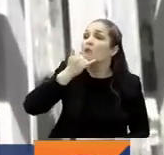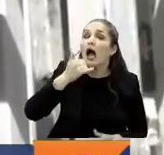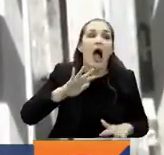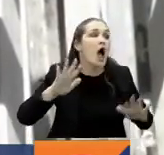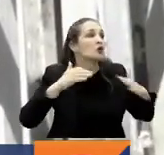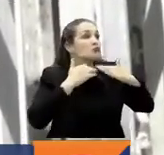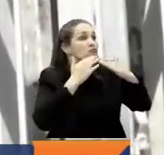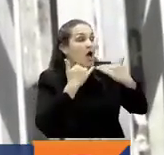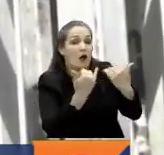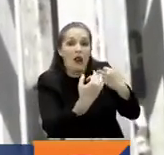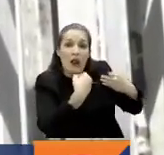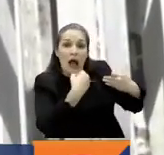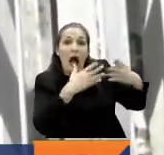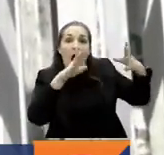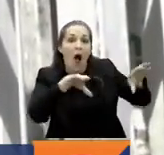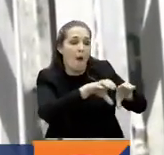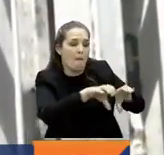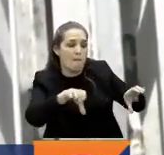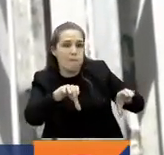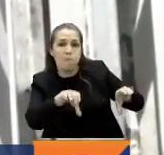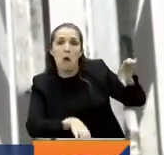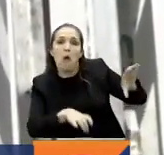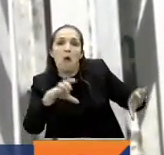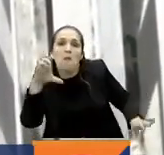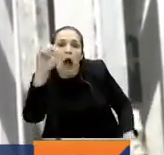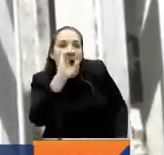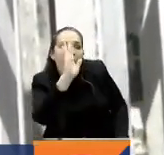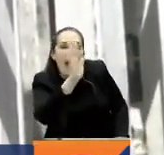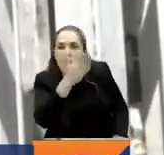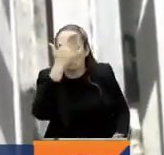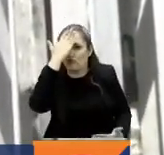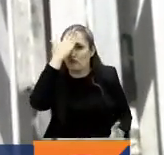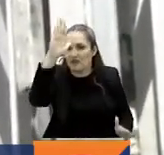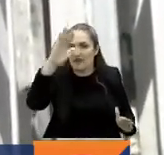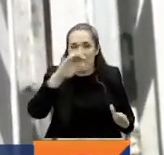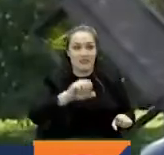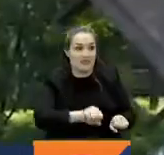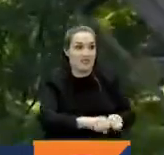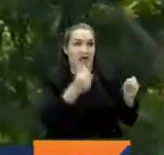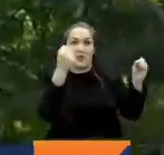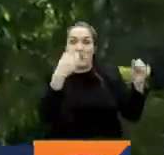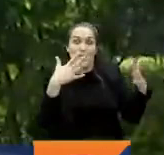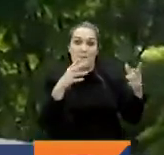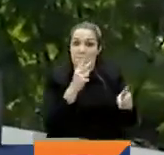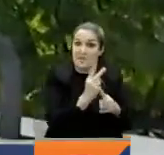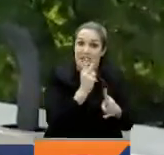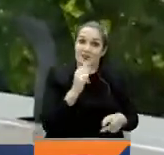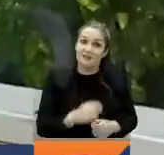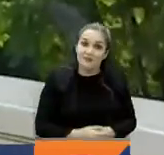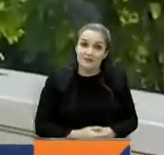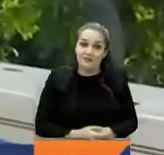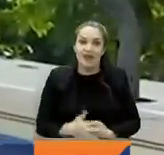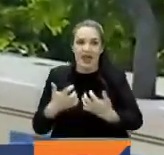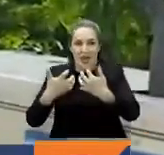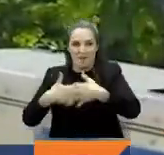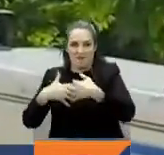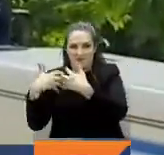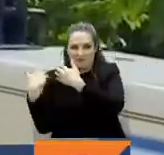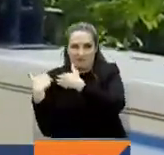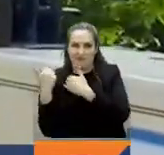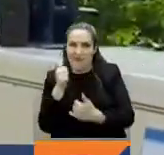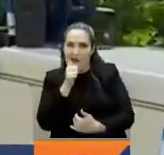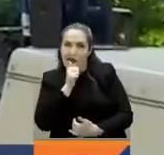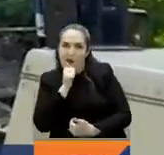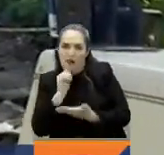que me acerco por acá, que vengo a hacer un mandado, que me doy cuenta que es que hay un daño grande, un peligro. La empresa de servicios públicos informó